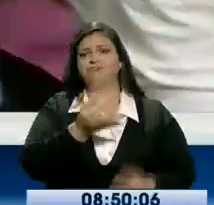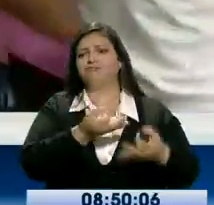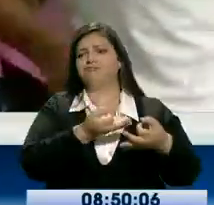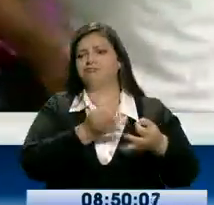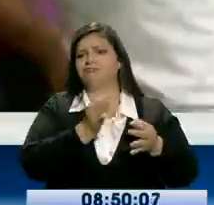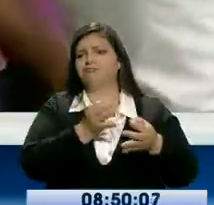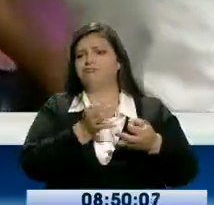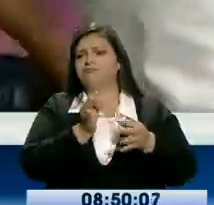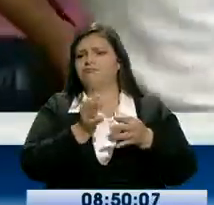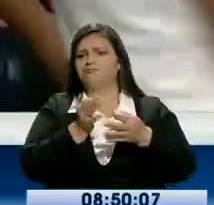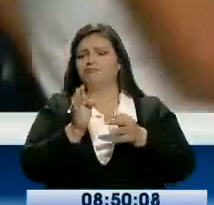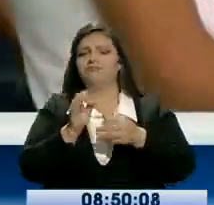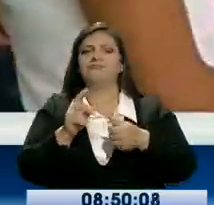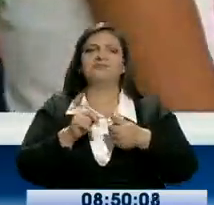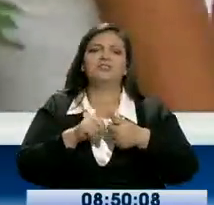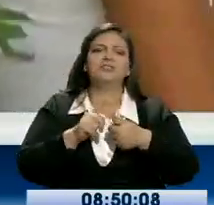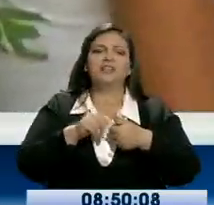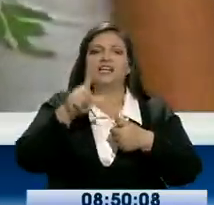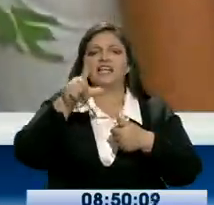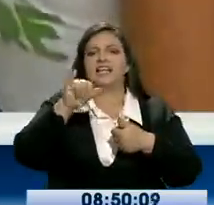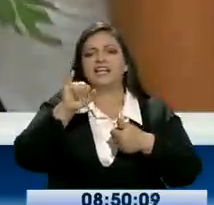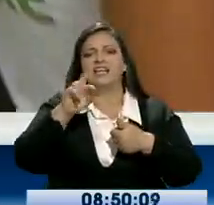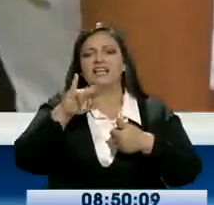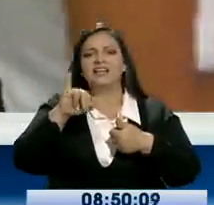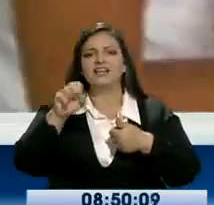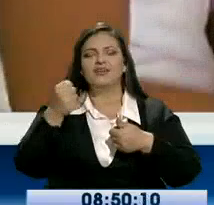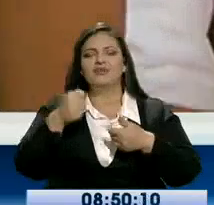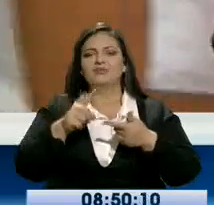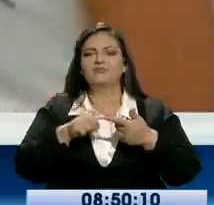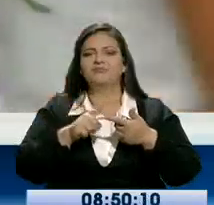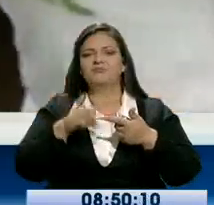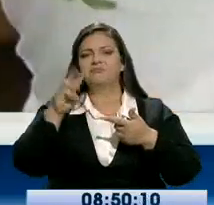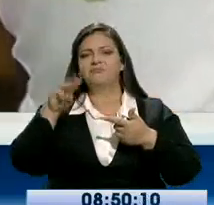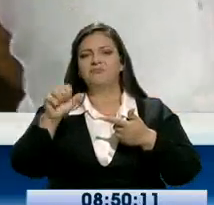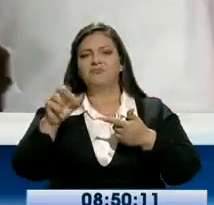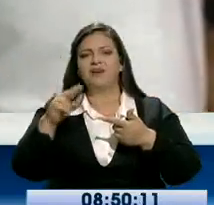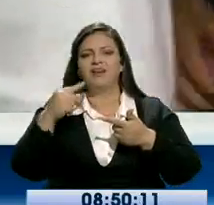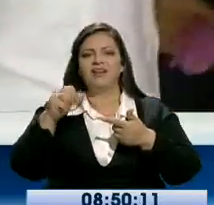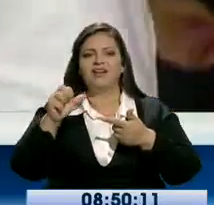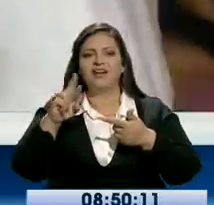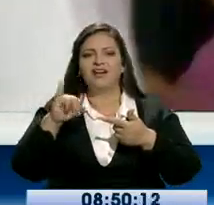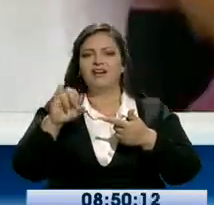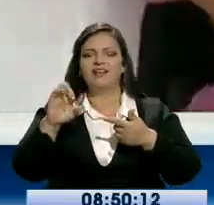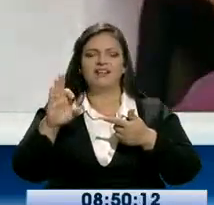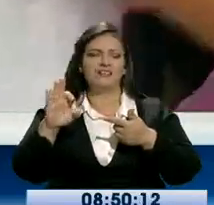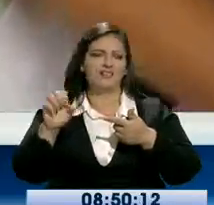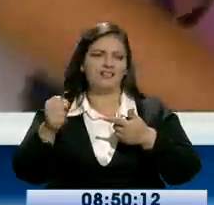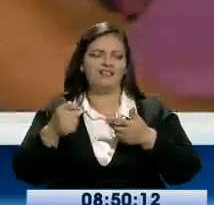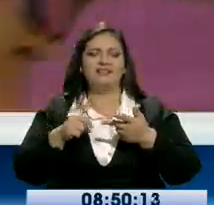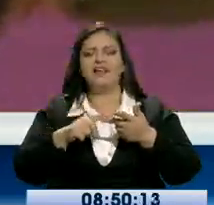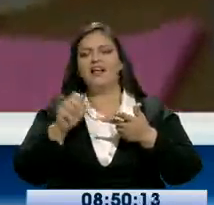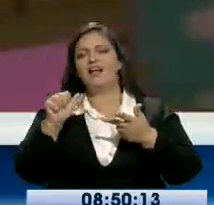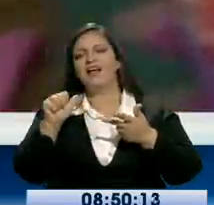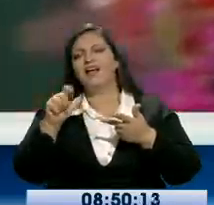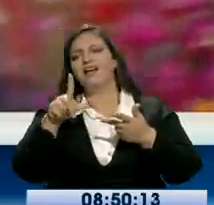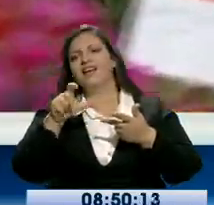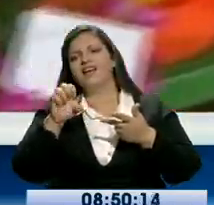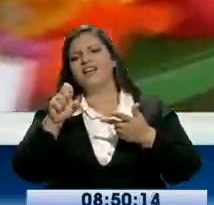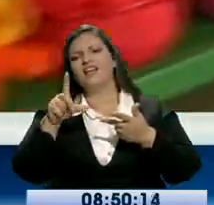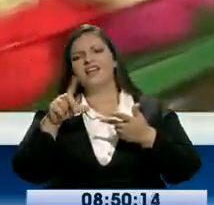alelí. Hay maravillas, maravillas. Muchísimas gracias, caballero, un gusto. Por acá están comprando. Vamos a